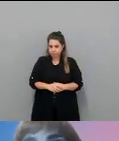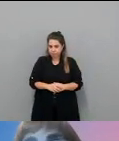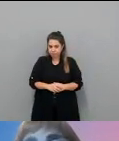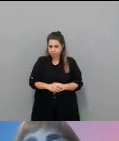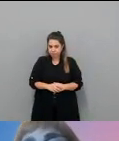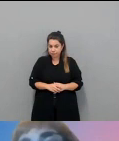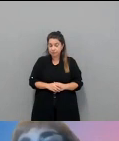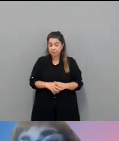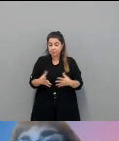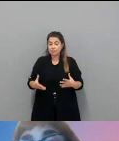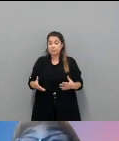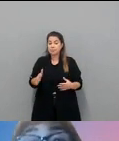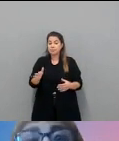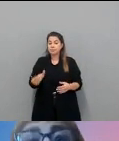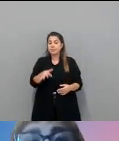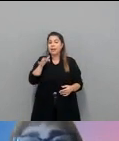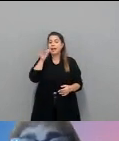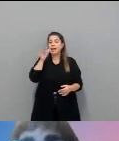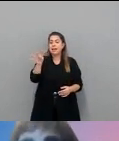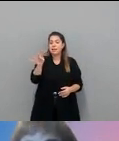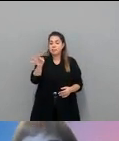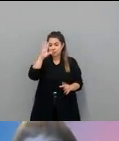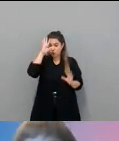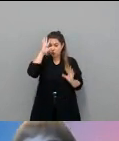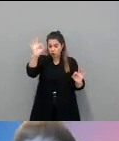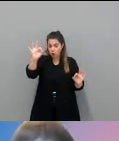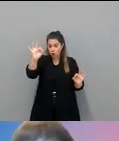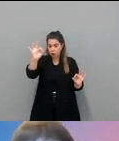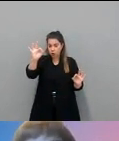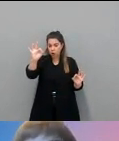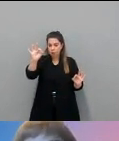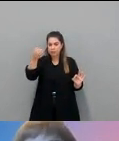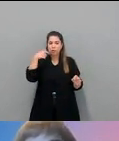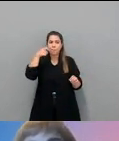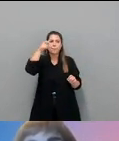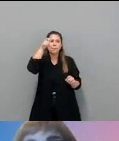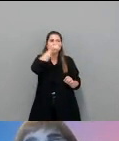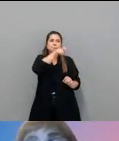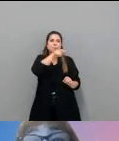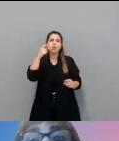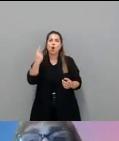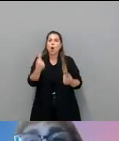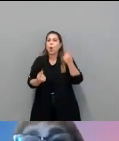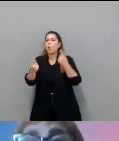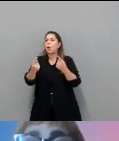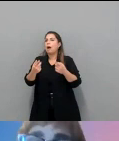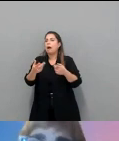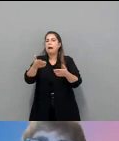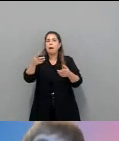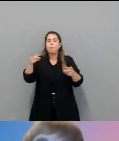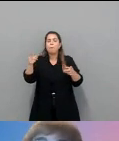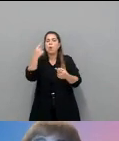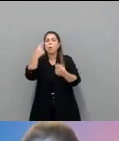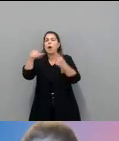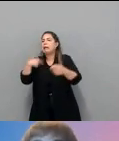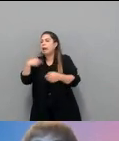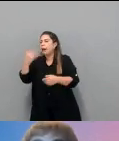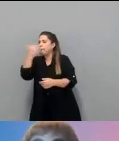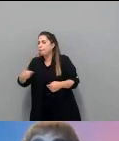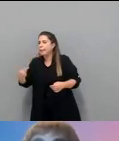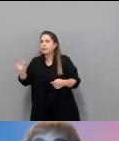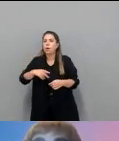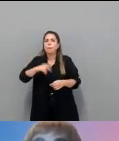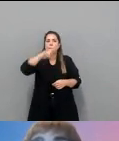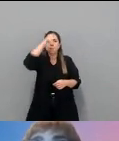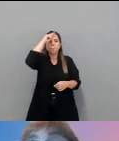Junto a ello, evidentemente no es para cualquier persona con parálisis cerebral, no me basta con ser madre o padre una persona